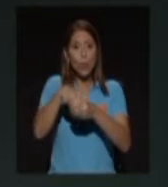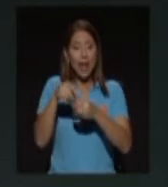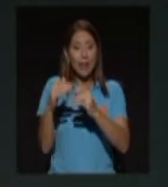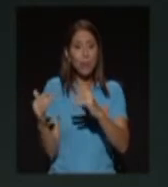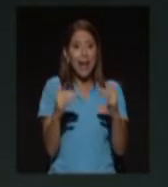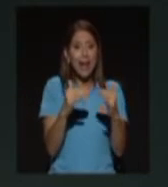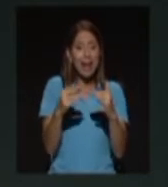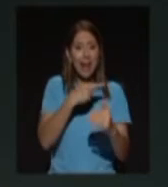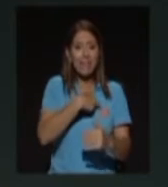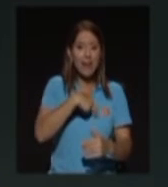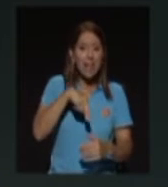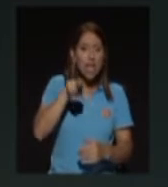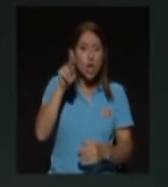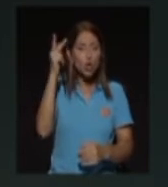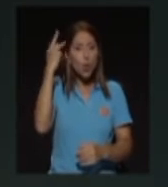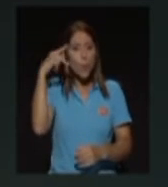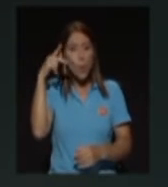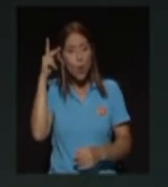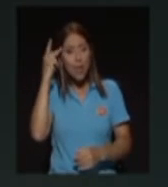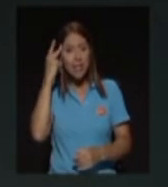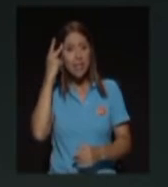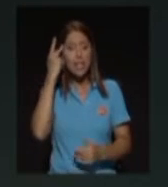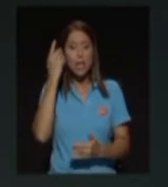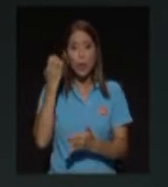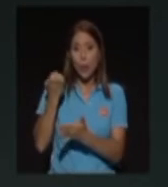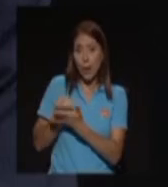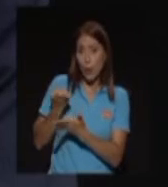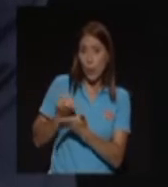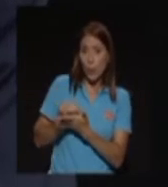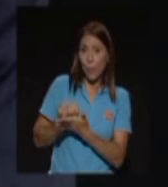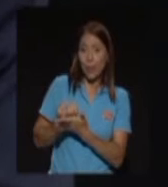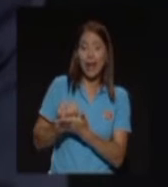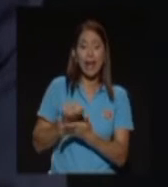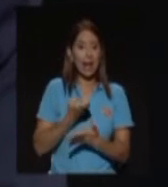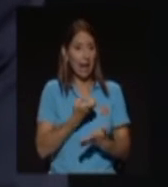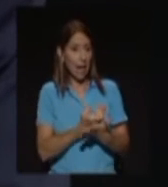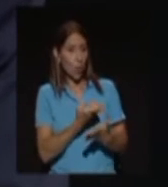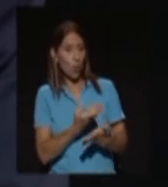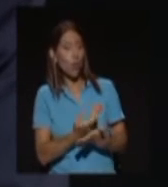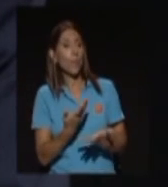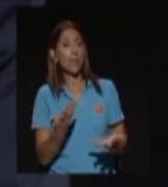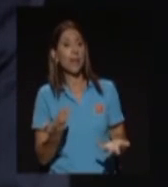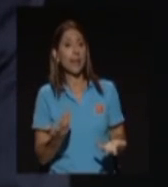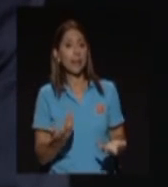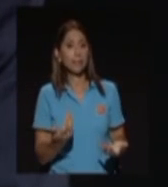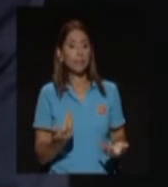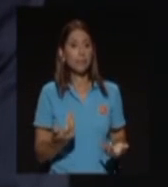religioso, político, económica al final.